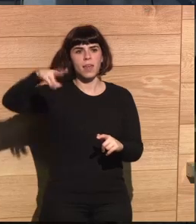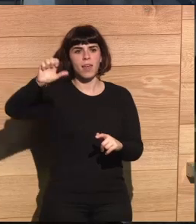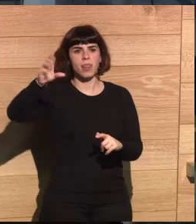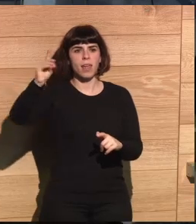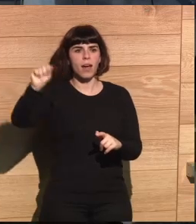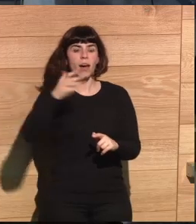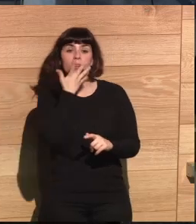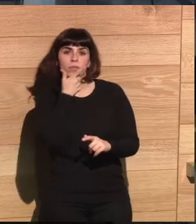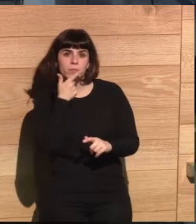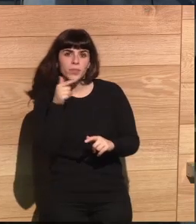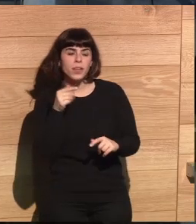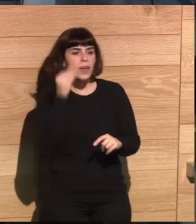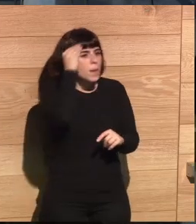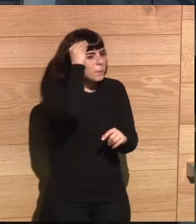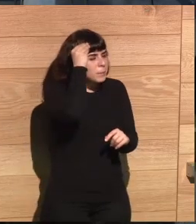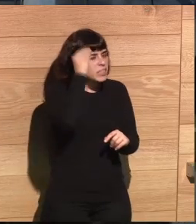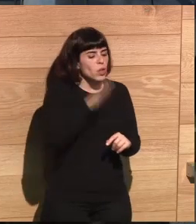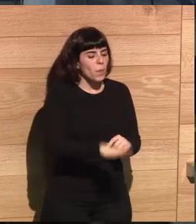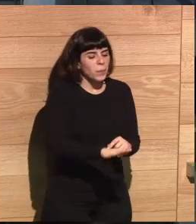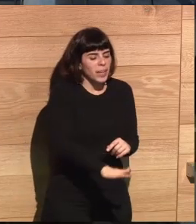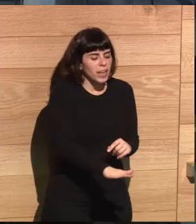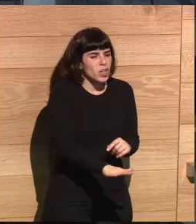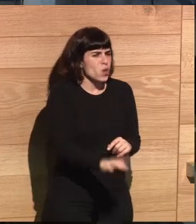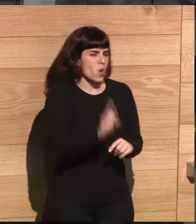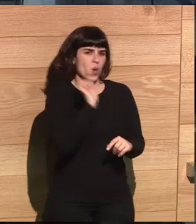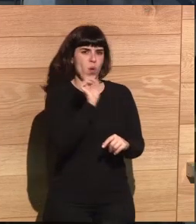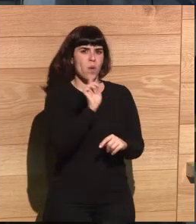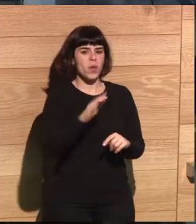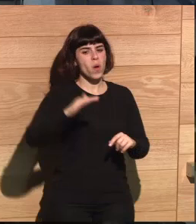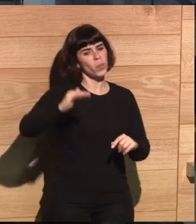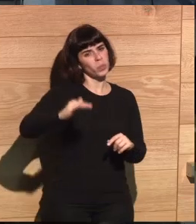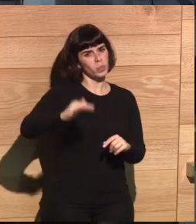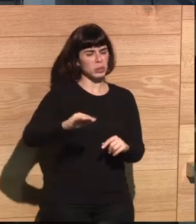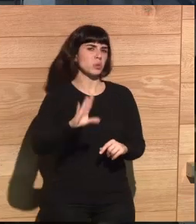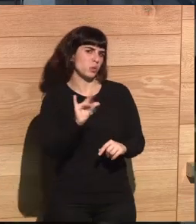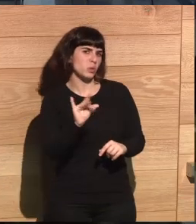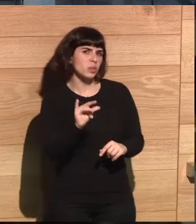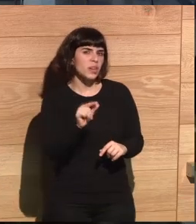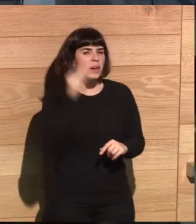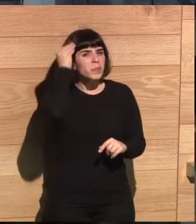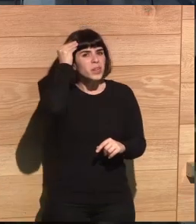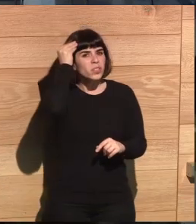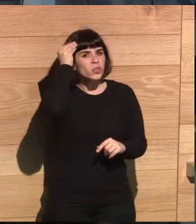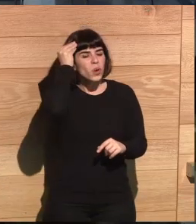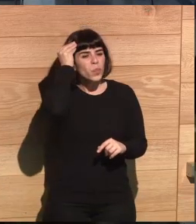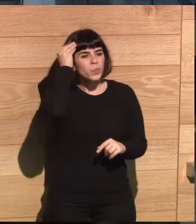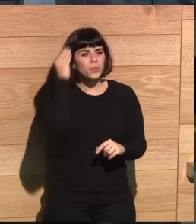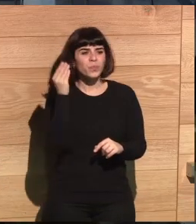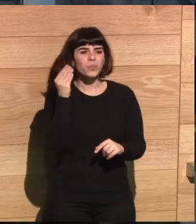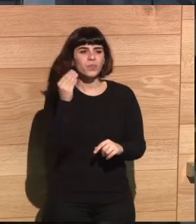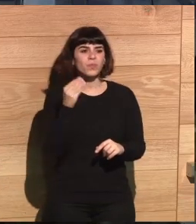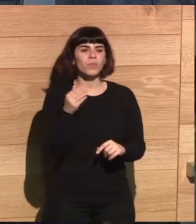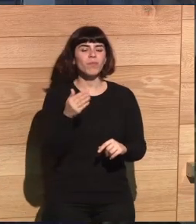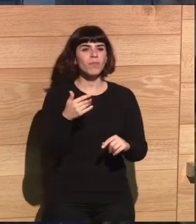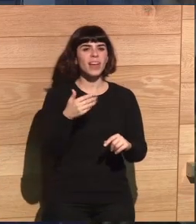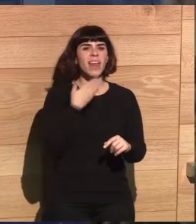Yo creo que los más pequeños difícilmente, pero los no tan pequeños tampoco. Y de hecho hay muchos que son ya más de